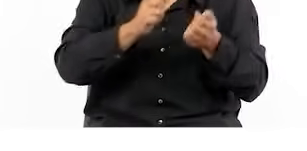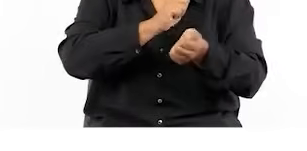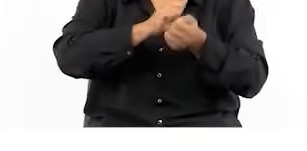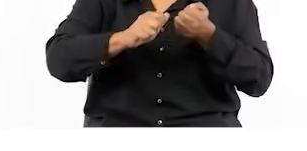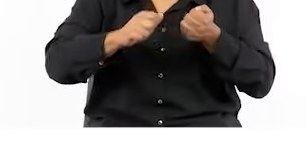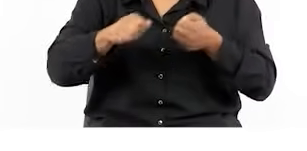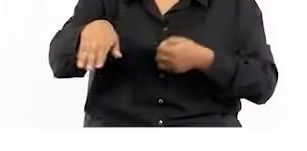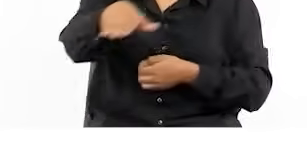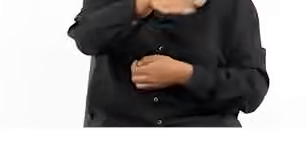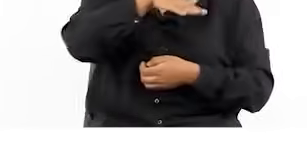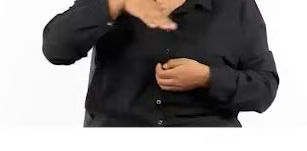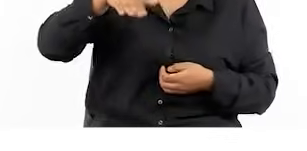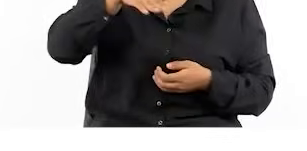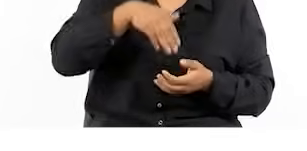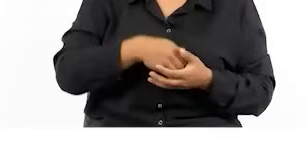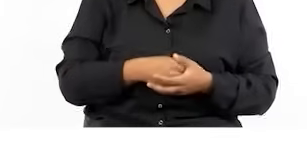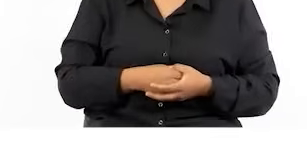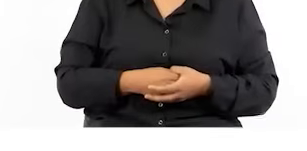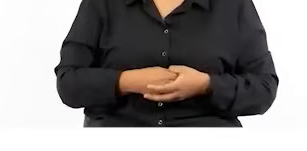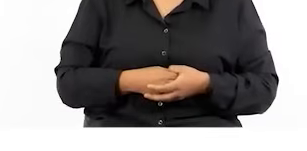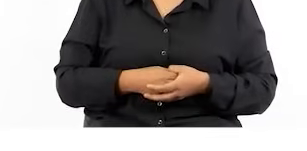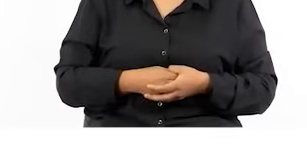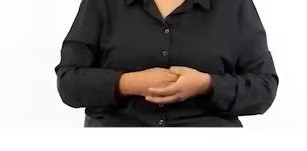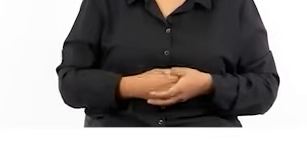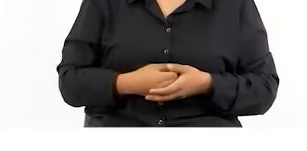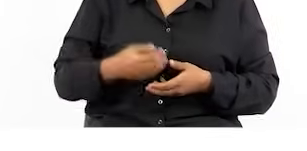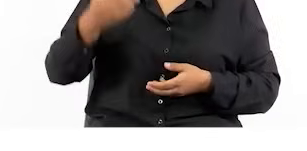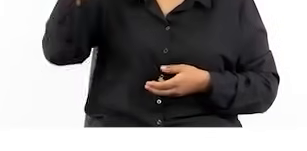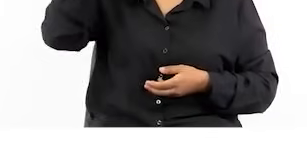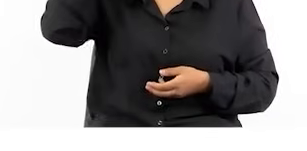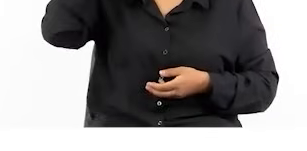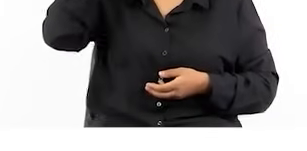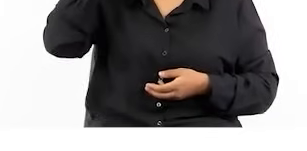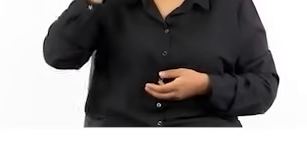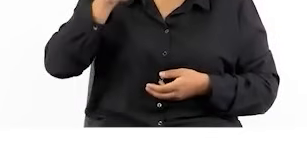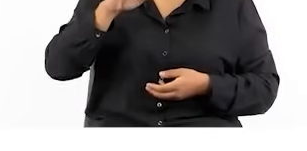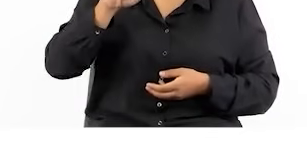pueden acelerar este proceso de erosión. Y a este